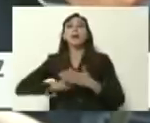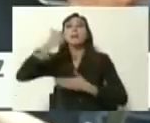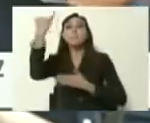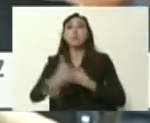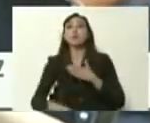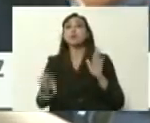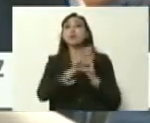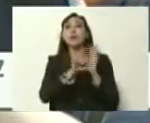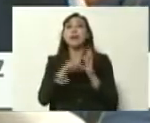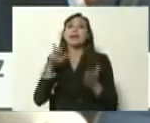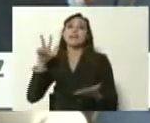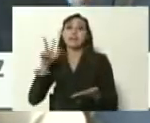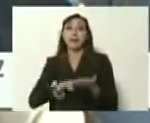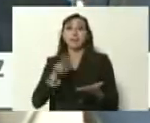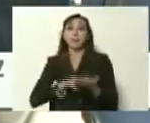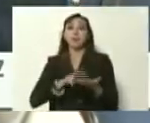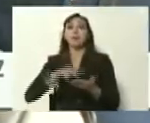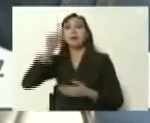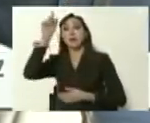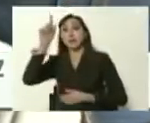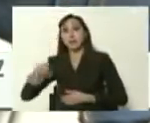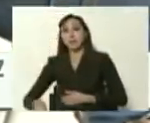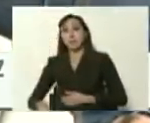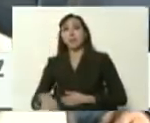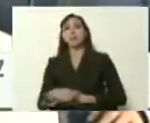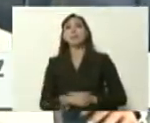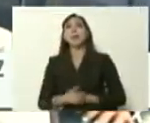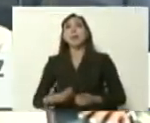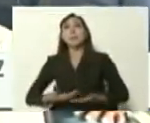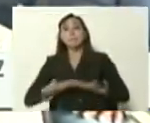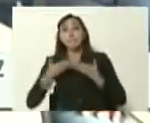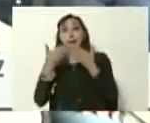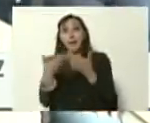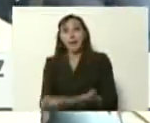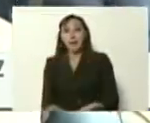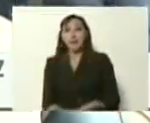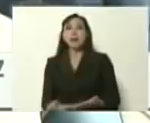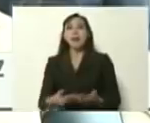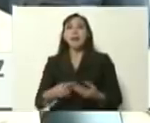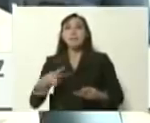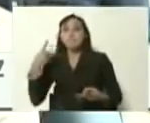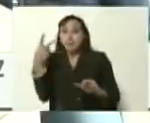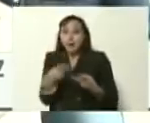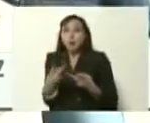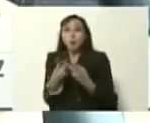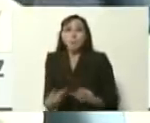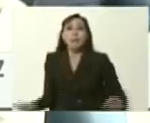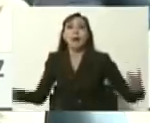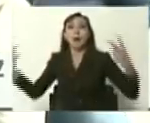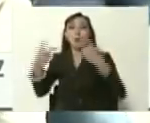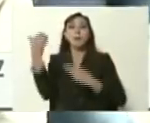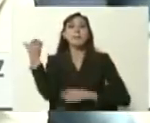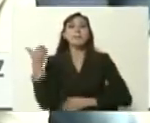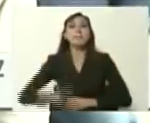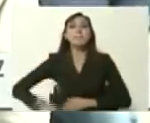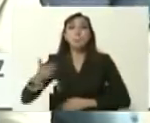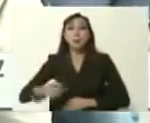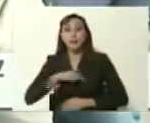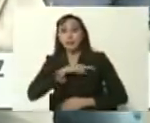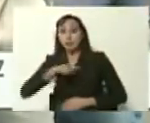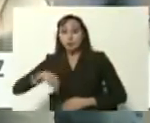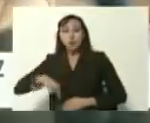se apruebe. Es por eso que para garantizar estos valores fundamentales queremos